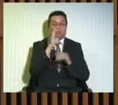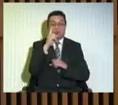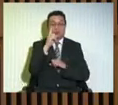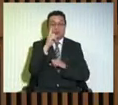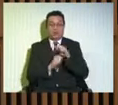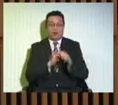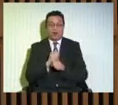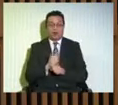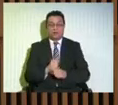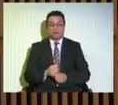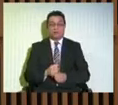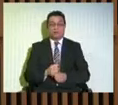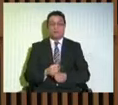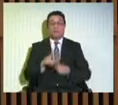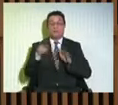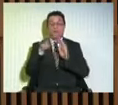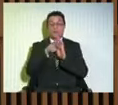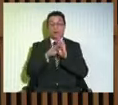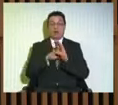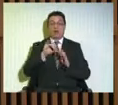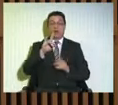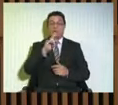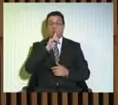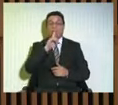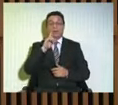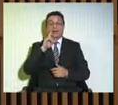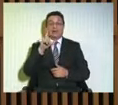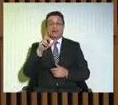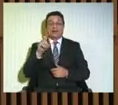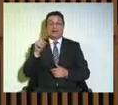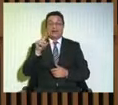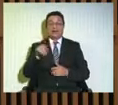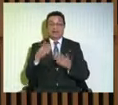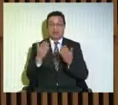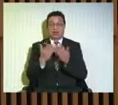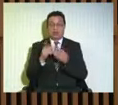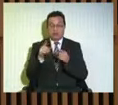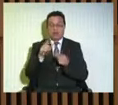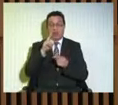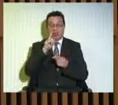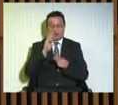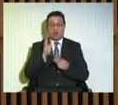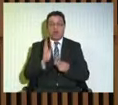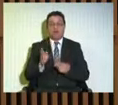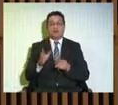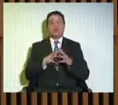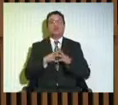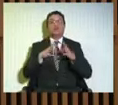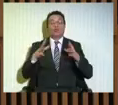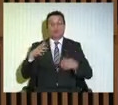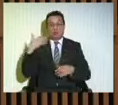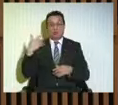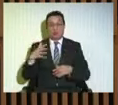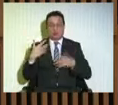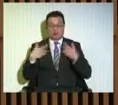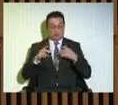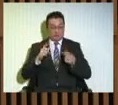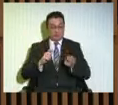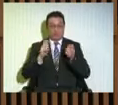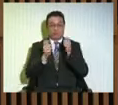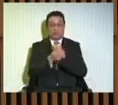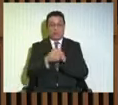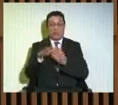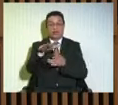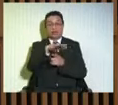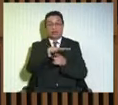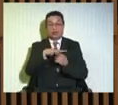año. Programas de útiles escolares. Aquí tenemos un avance también muy, muy importante. Hemos transitado de situaciones